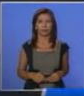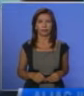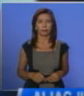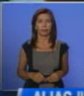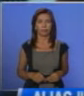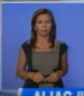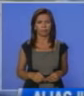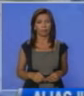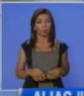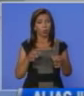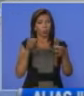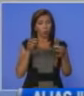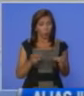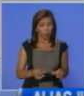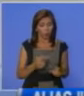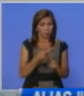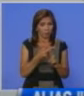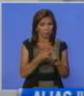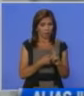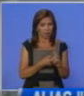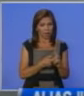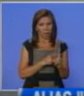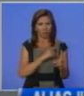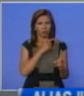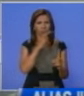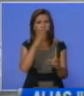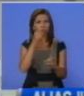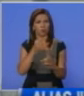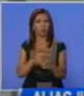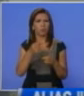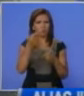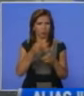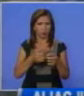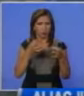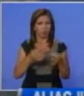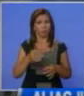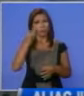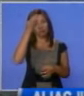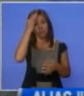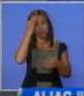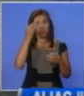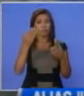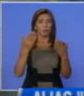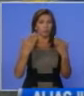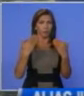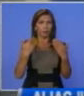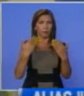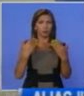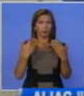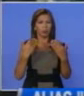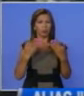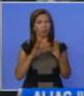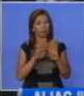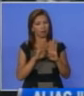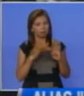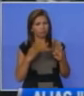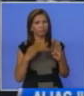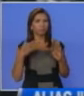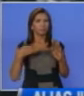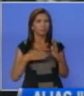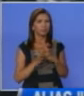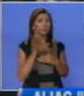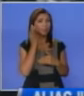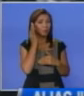A un mes exacto de la tragedia que vivieron los japoneses, el Hospital Guayaquil abre sus puertas para contarnos desde la habitación donde estuvo la que quedó